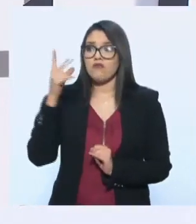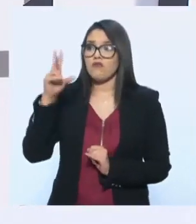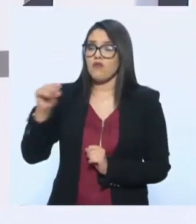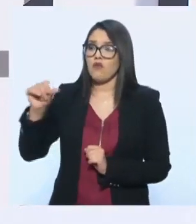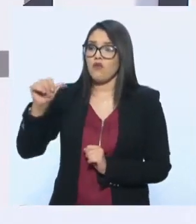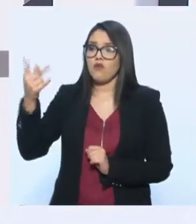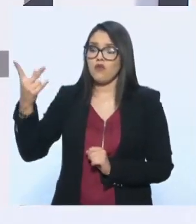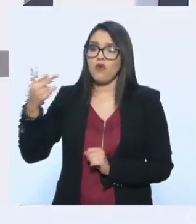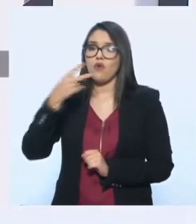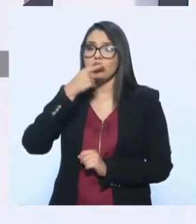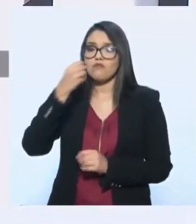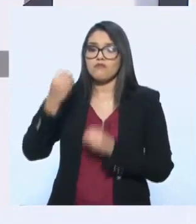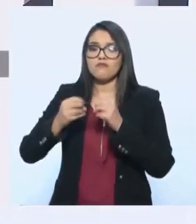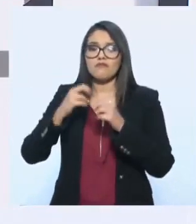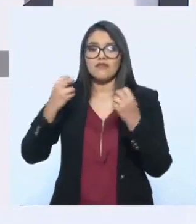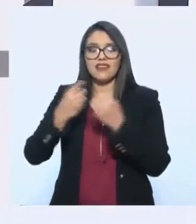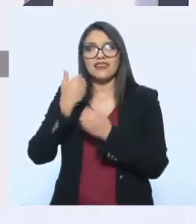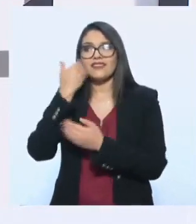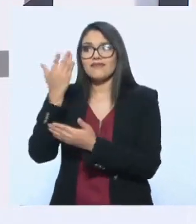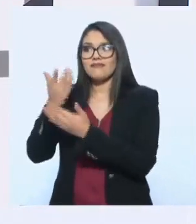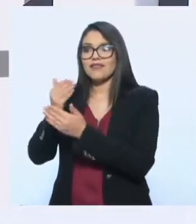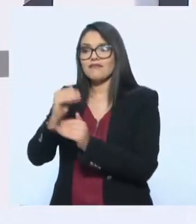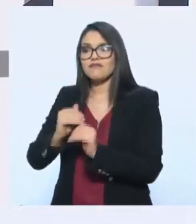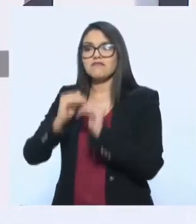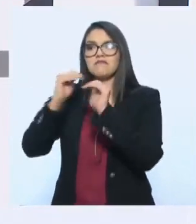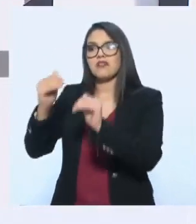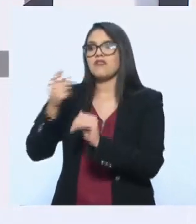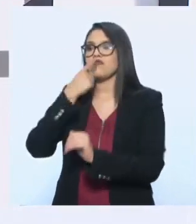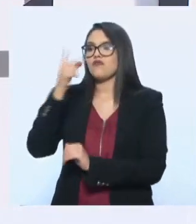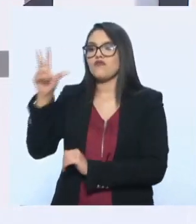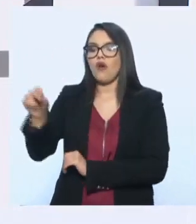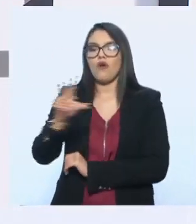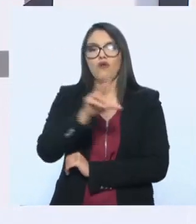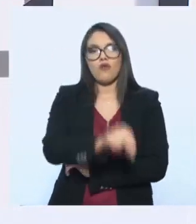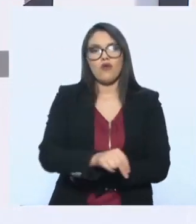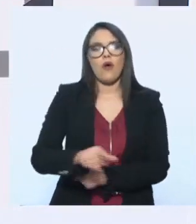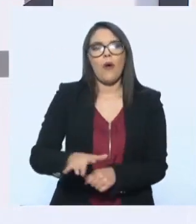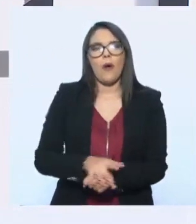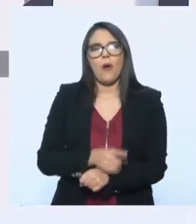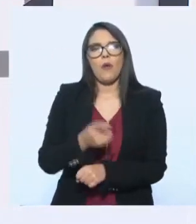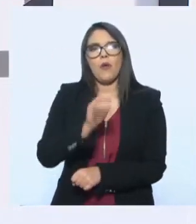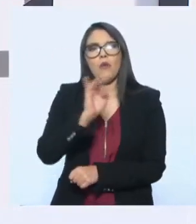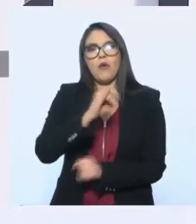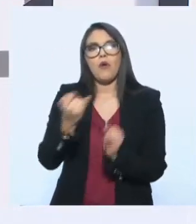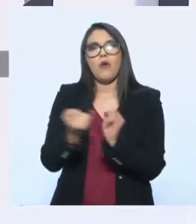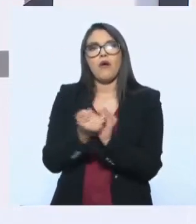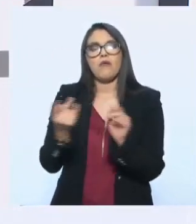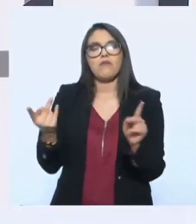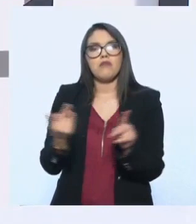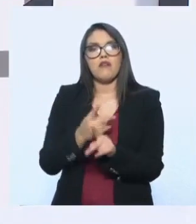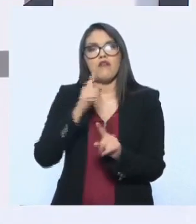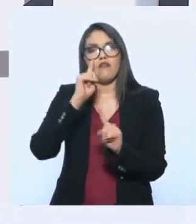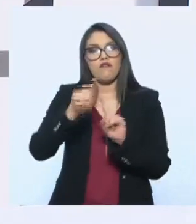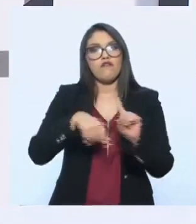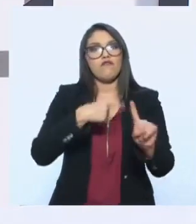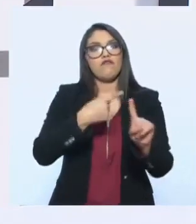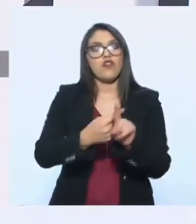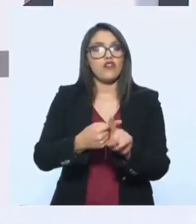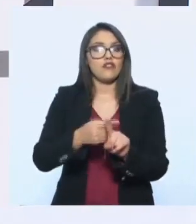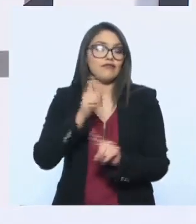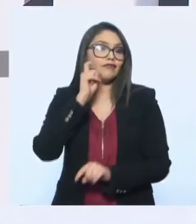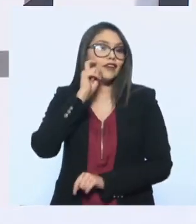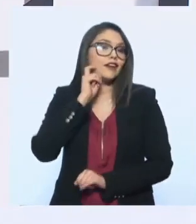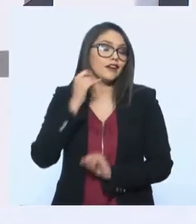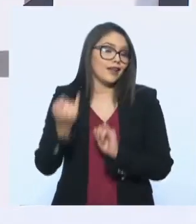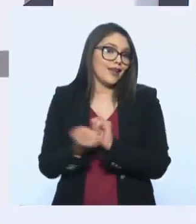que buscaban también ser reelegidos, curiosamente también por acusaciones que tienen que ver con violación, abuso sexual.